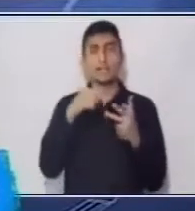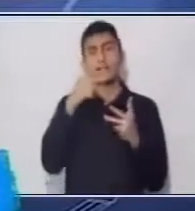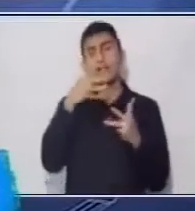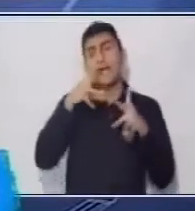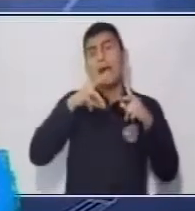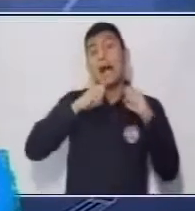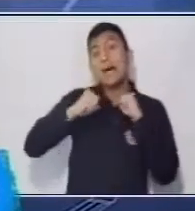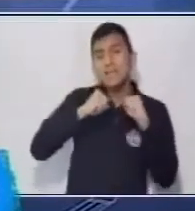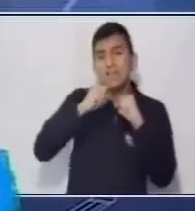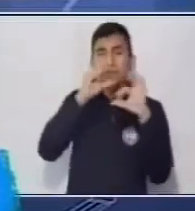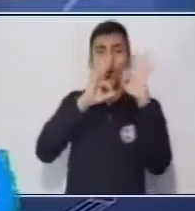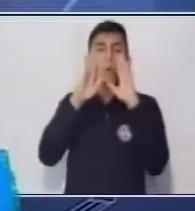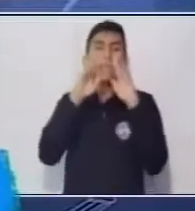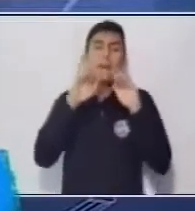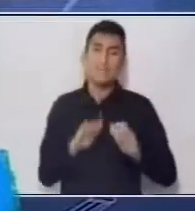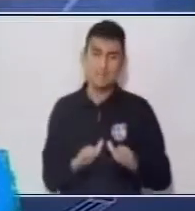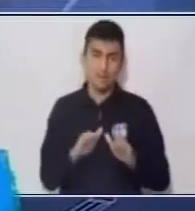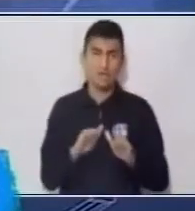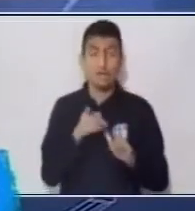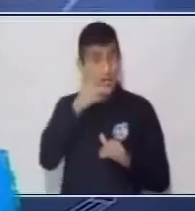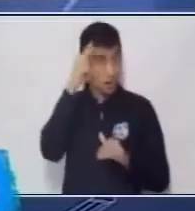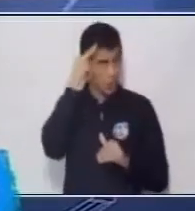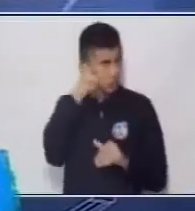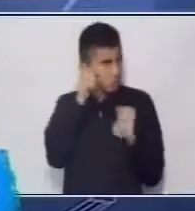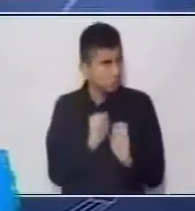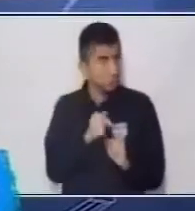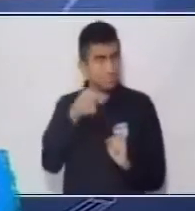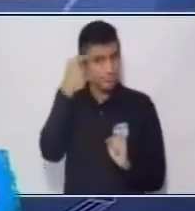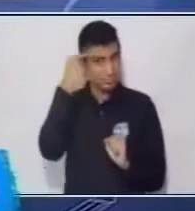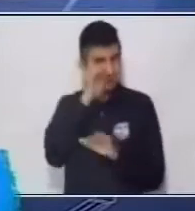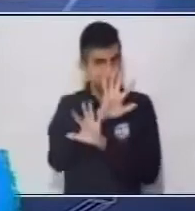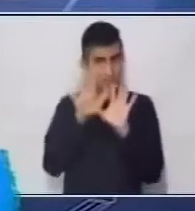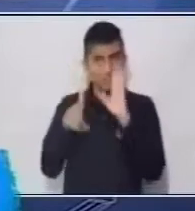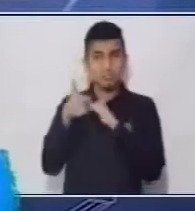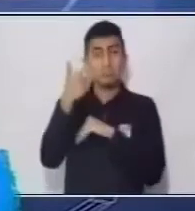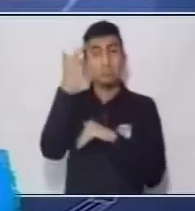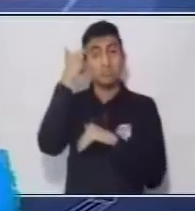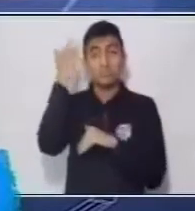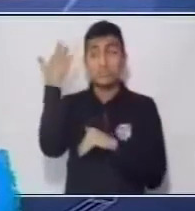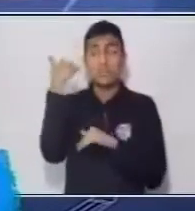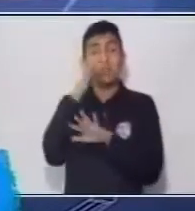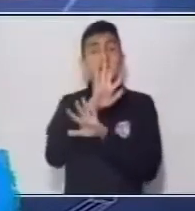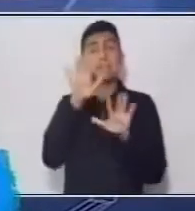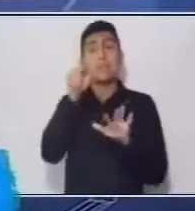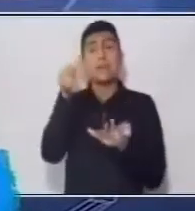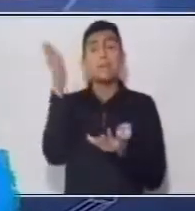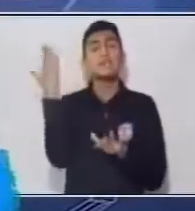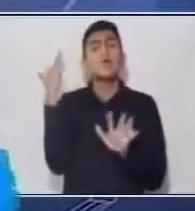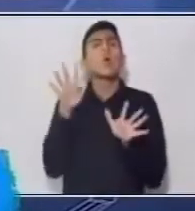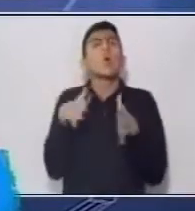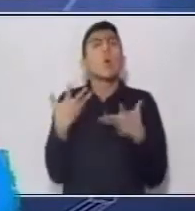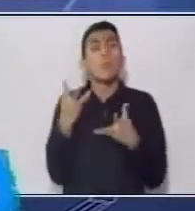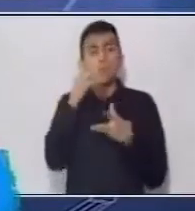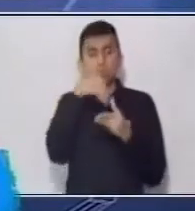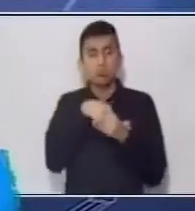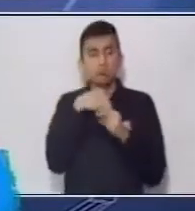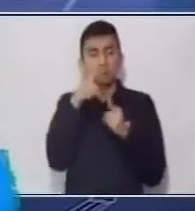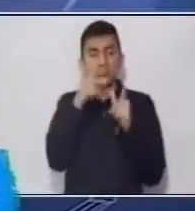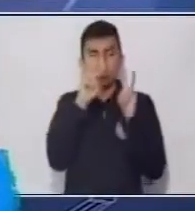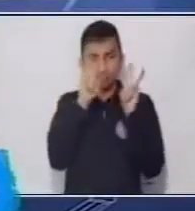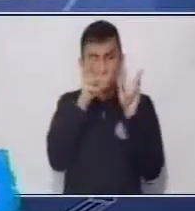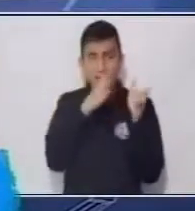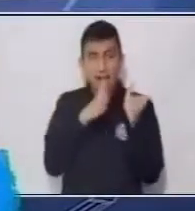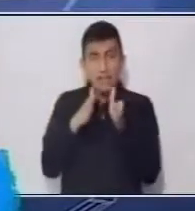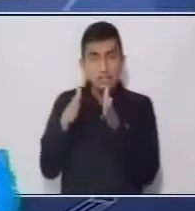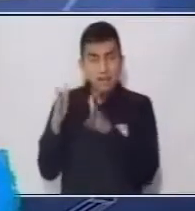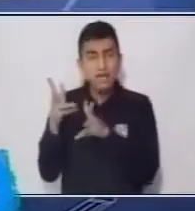activas o pasivas. Recordemos un poquito lo que hablamos en la sesión anterior acerca de la clasificación según